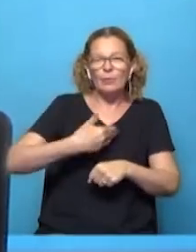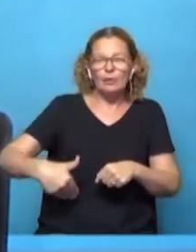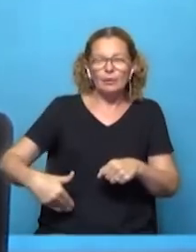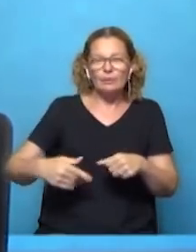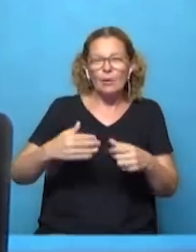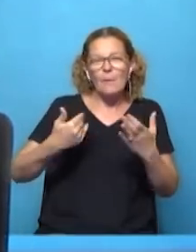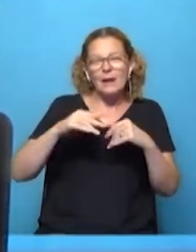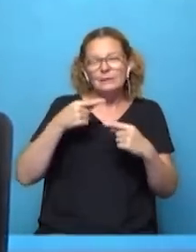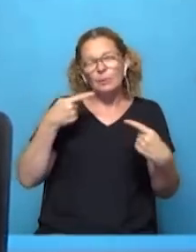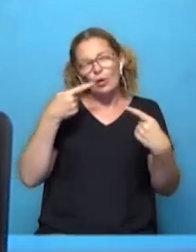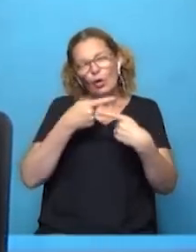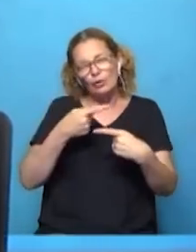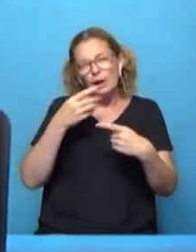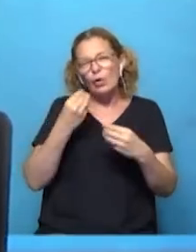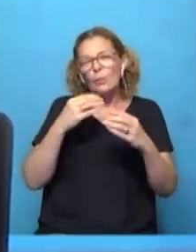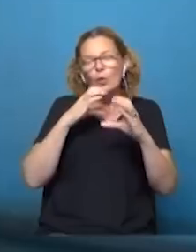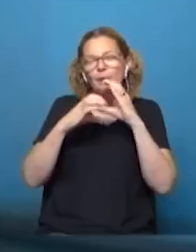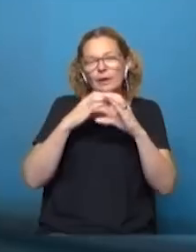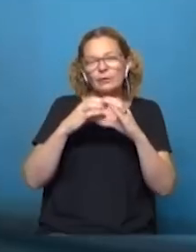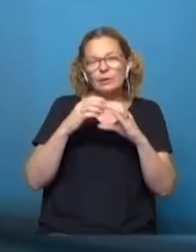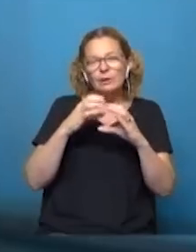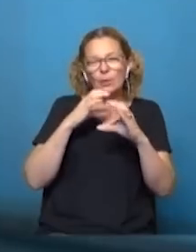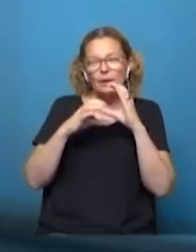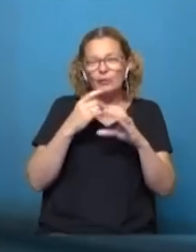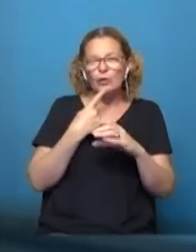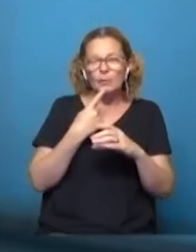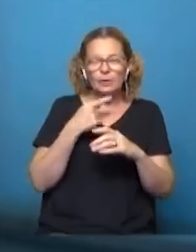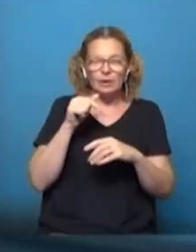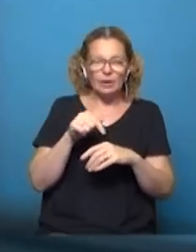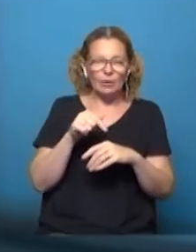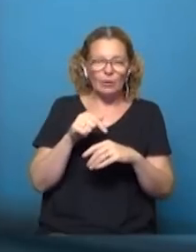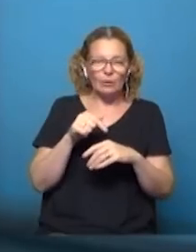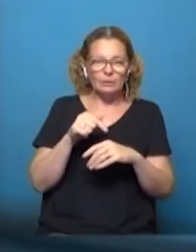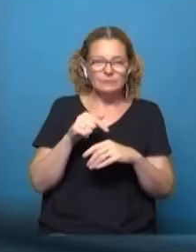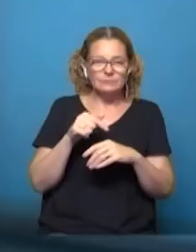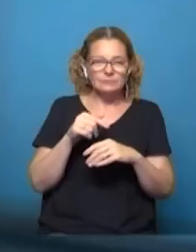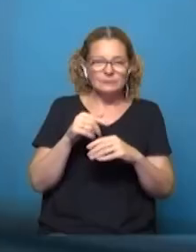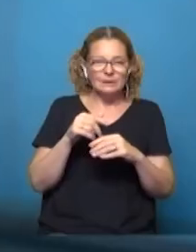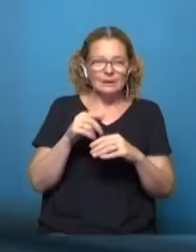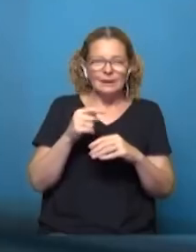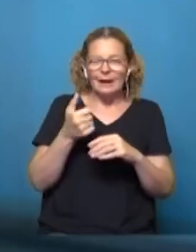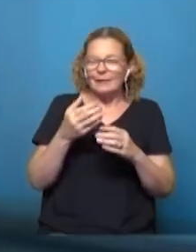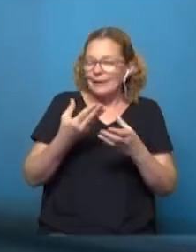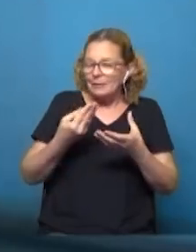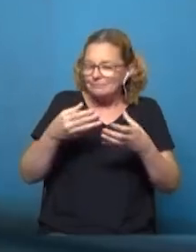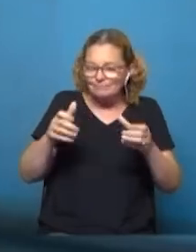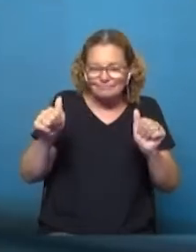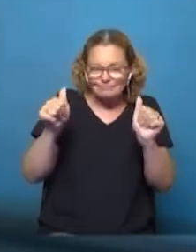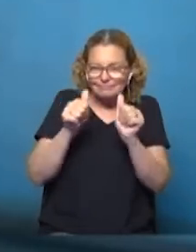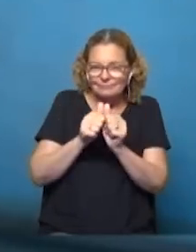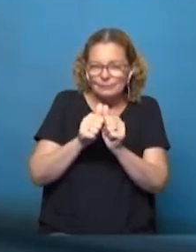se le criticó de cómo comunicaba las cosas y la política hoy estás invisible claro forman parte de un